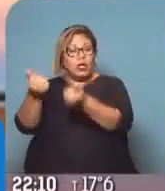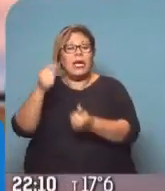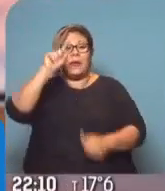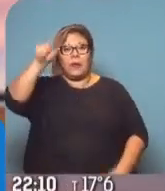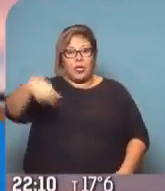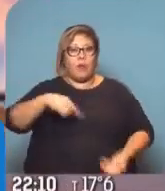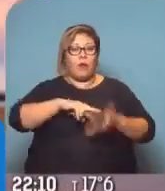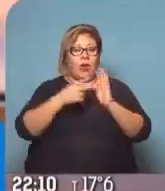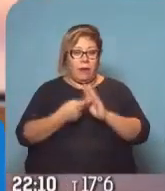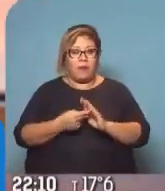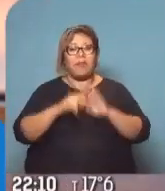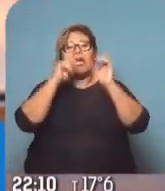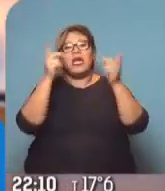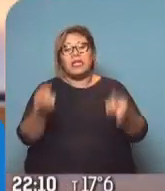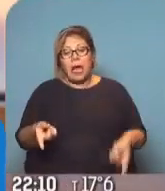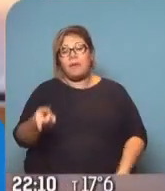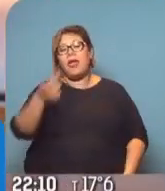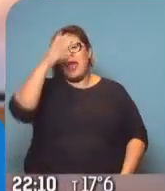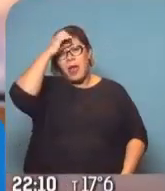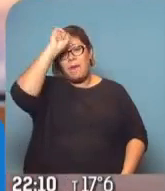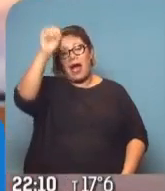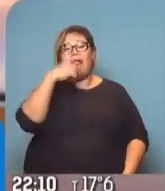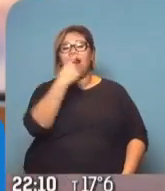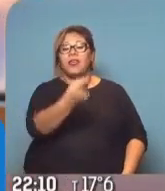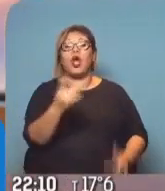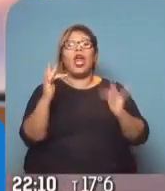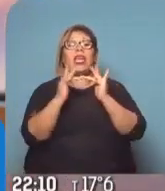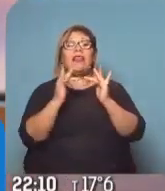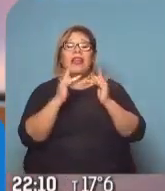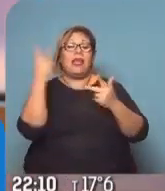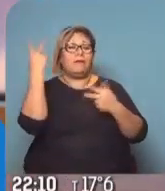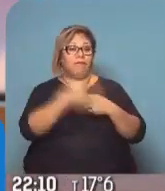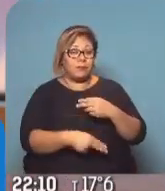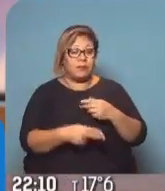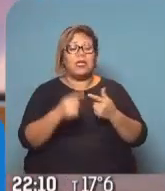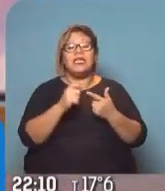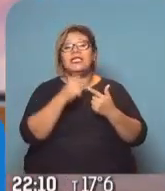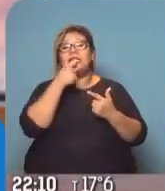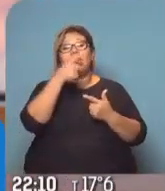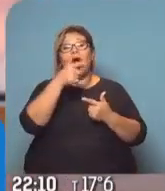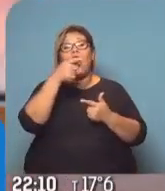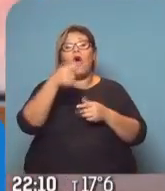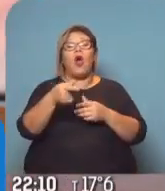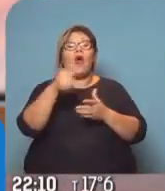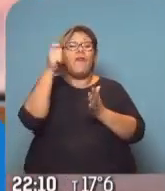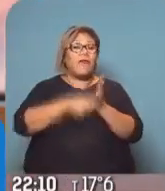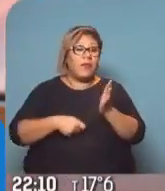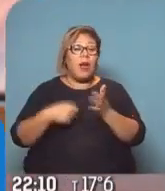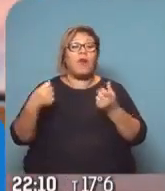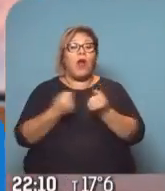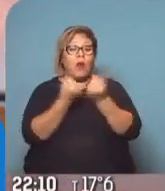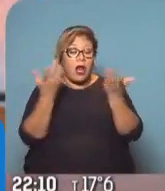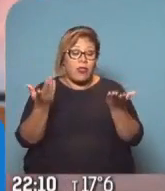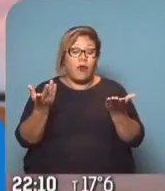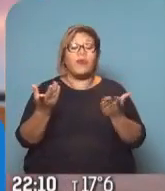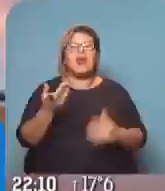recibir visitas hasta que no firmes un protocolo, ¿no? El protocolo mezclaba algunas cosas que Assange consideraba bastante humillantes,